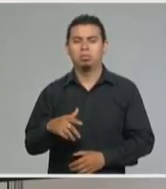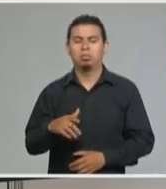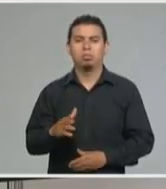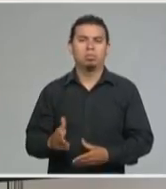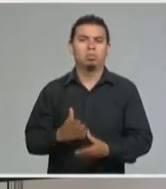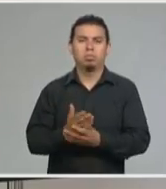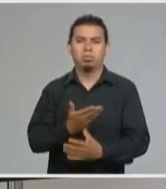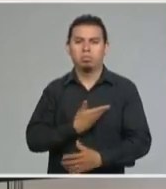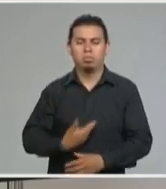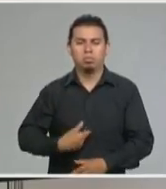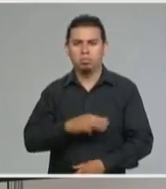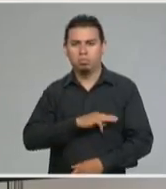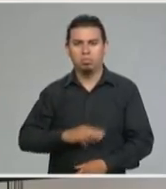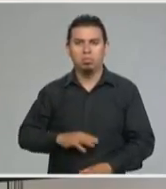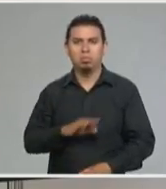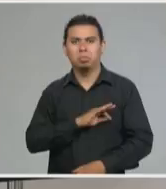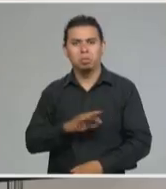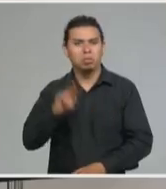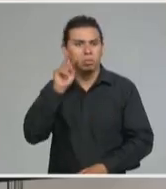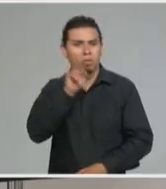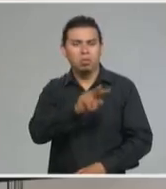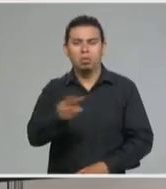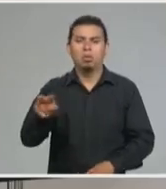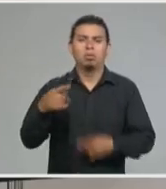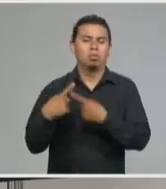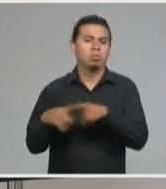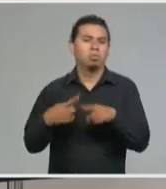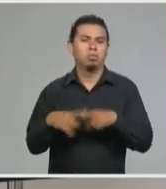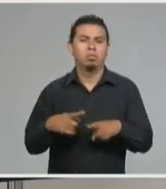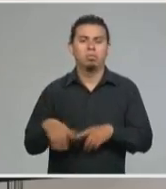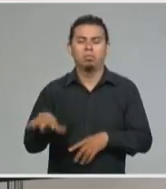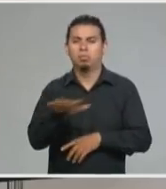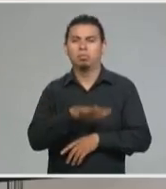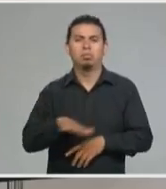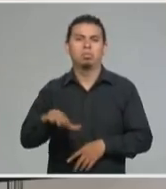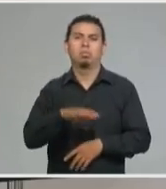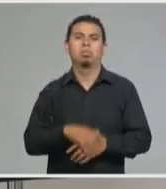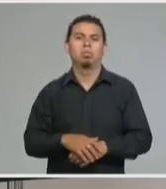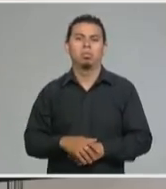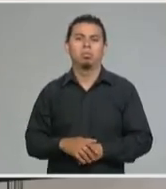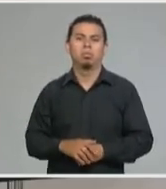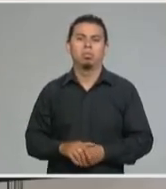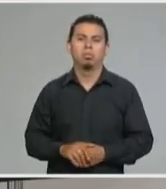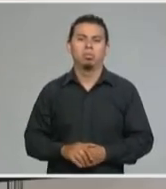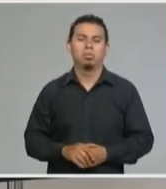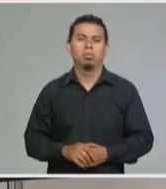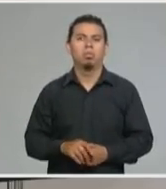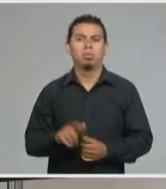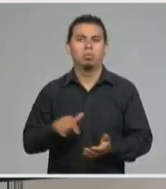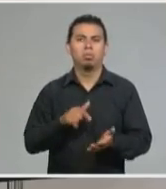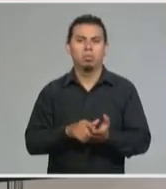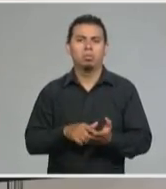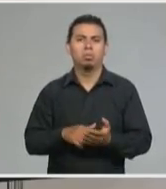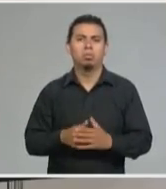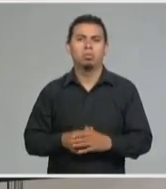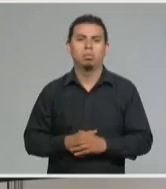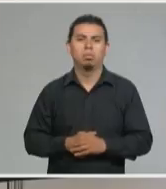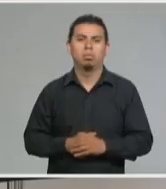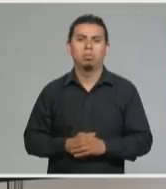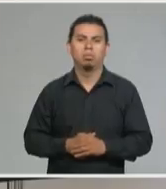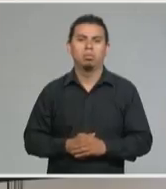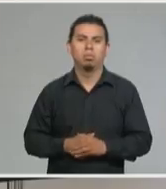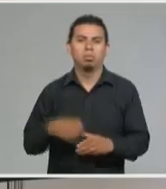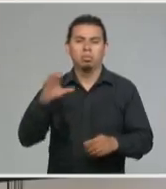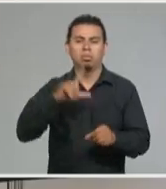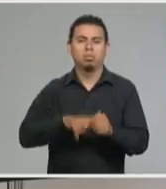presidencia municipal y encontrar todavía vestigios prehispánicos ahí en la localidad, estelas de la cultura